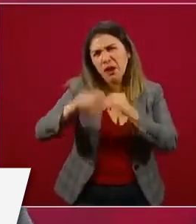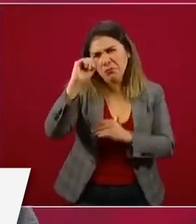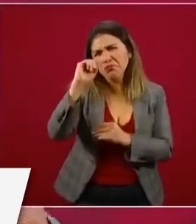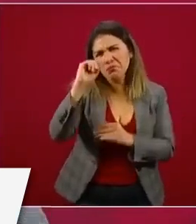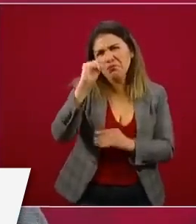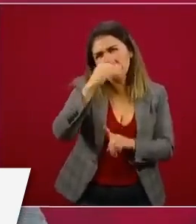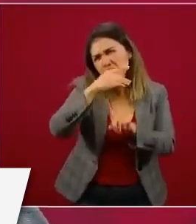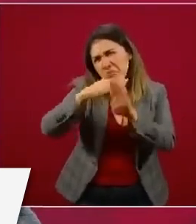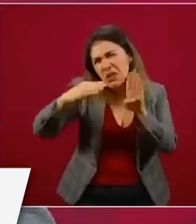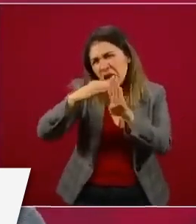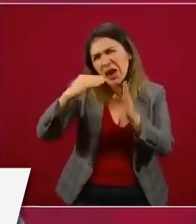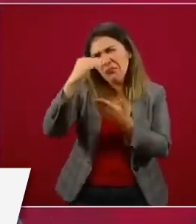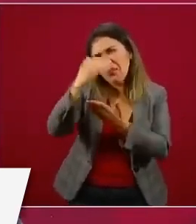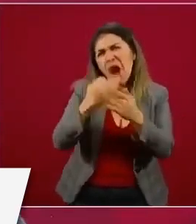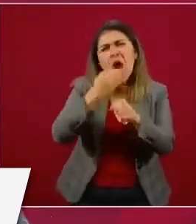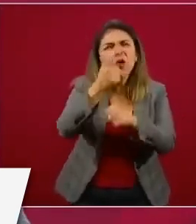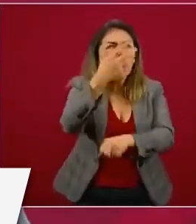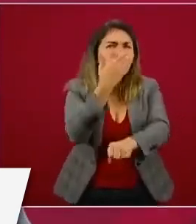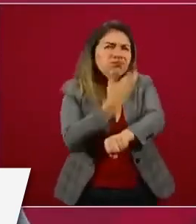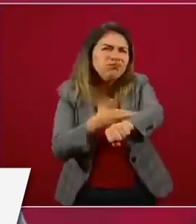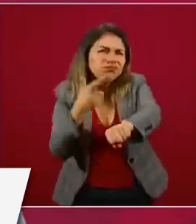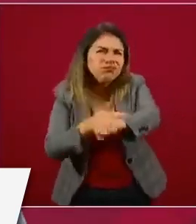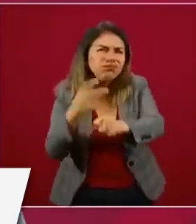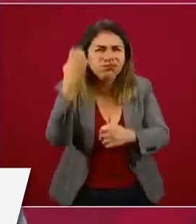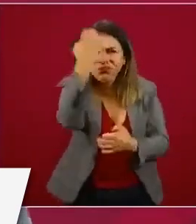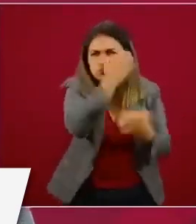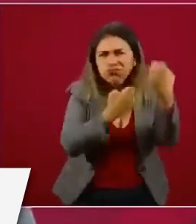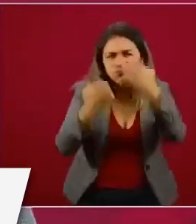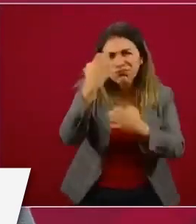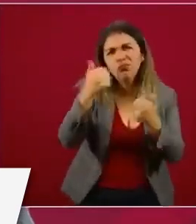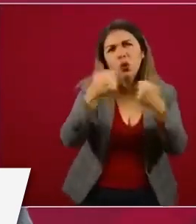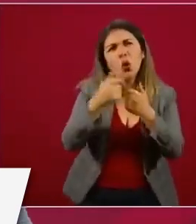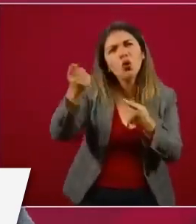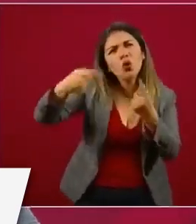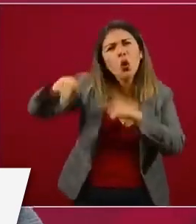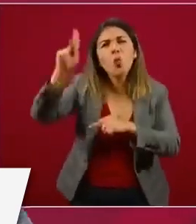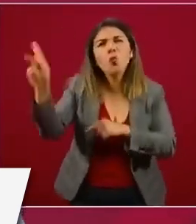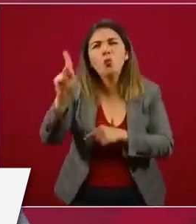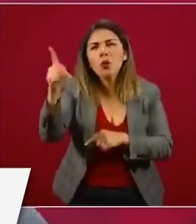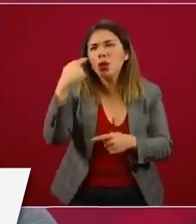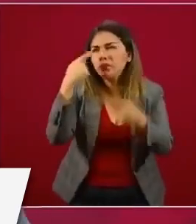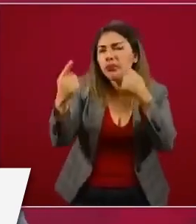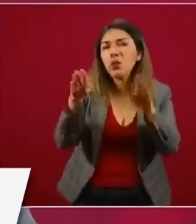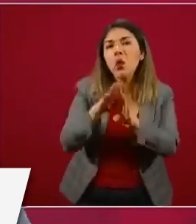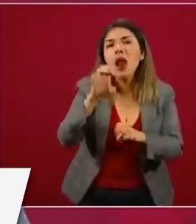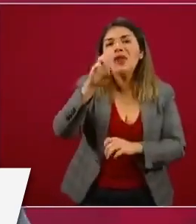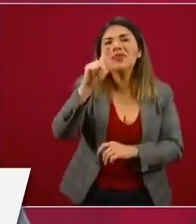están siendo los ajustes las negociaciones con las comunidades pero son las de las etapas 6 y 7 fundamentalmente